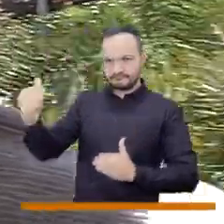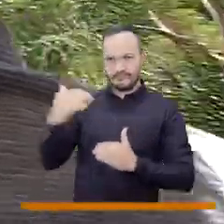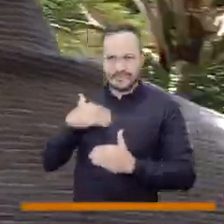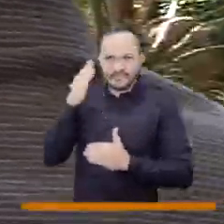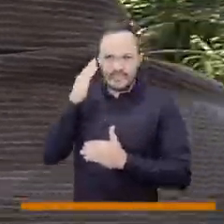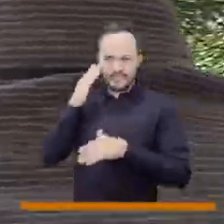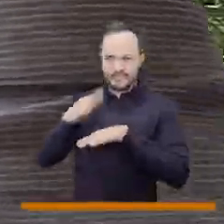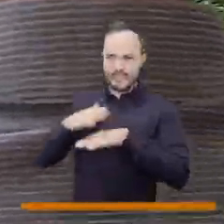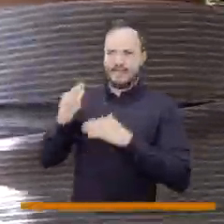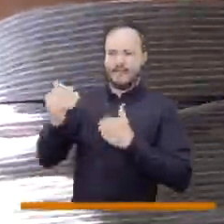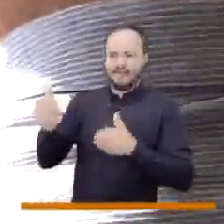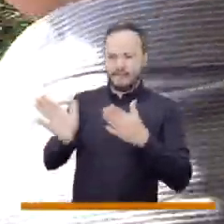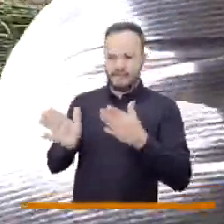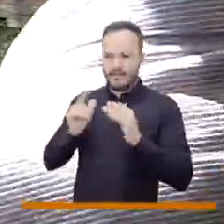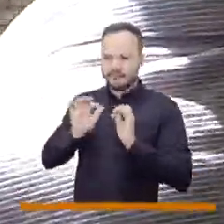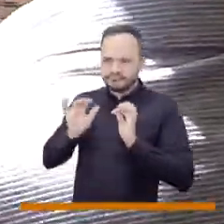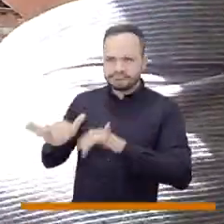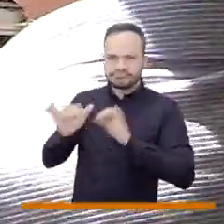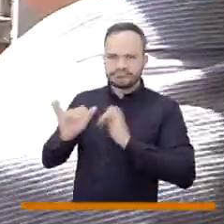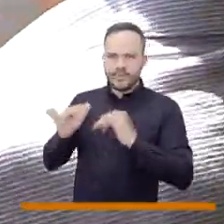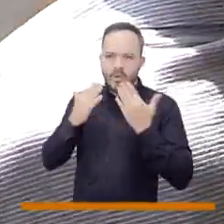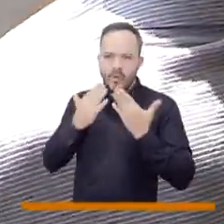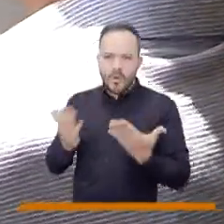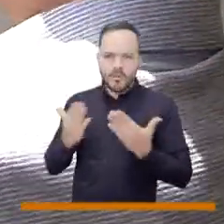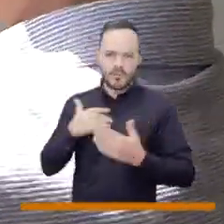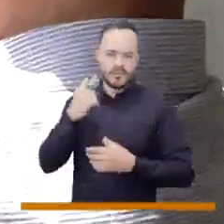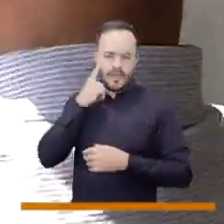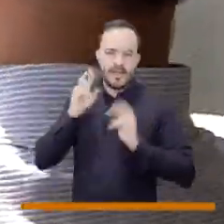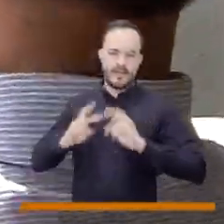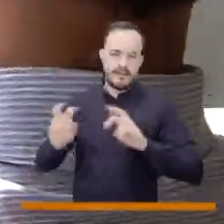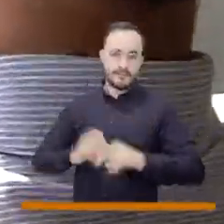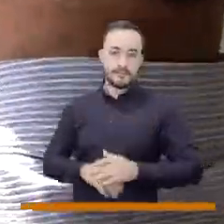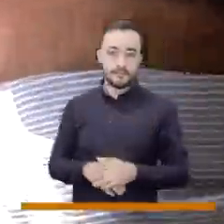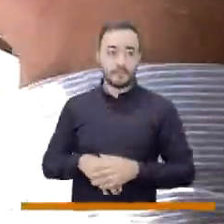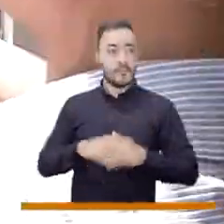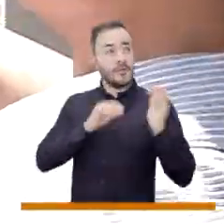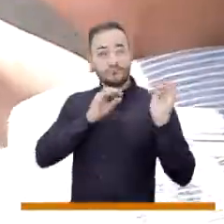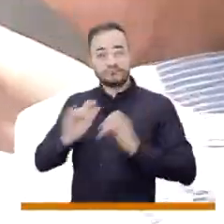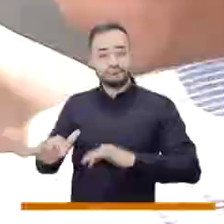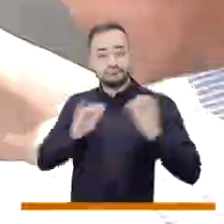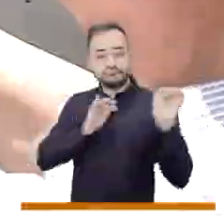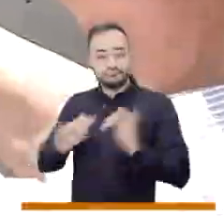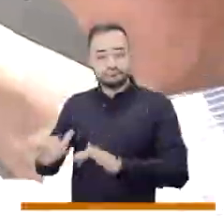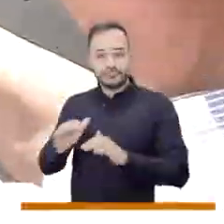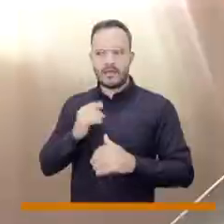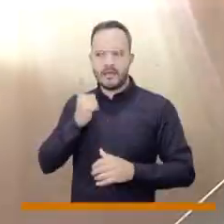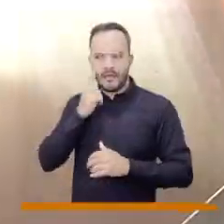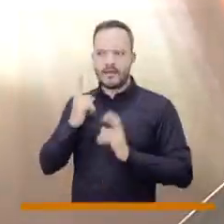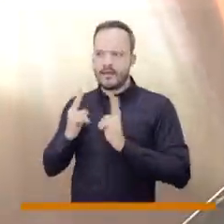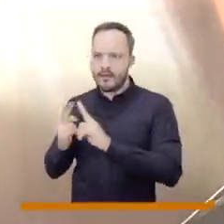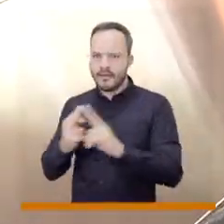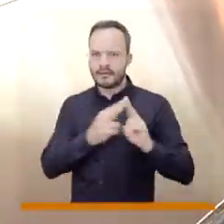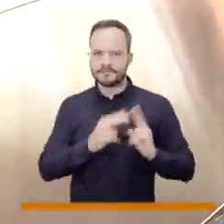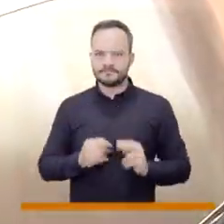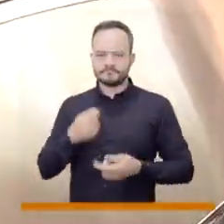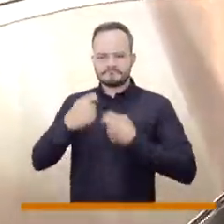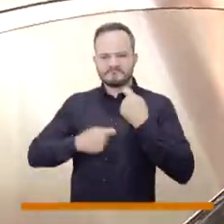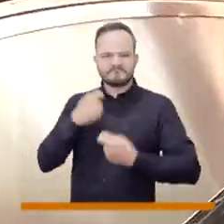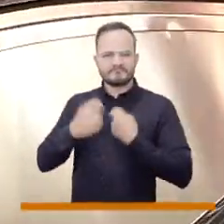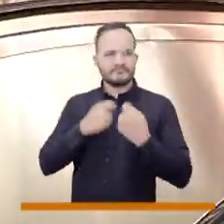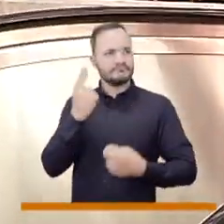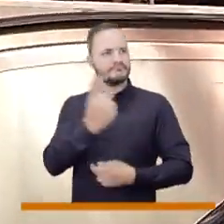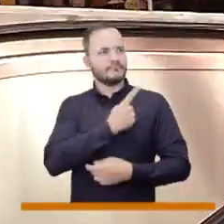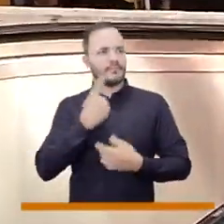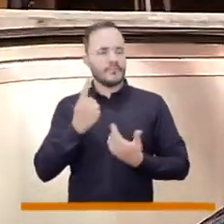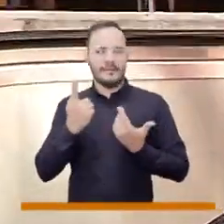unas coordenadas para poder identificar. Entonces, esta cantidad de visitantes, también un poco la dinámica de lo que está pasando con el comercio, nos llevó a